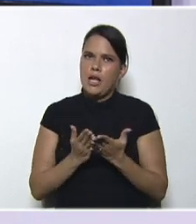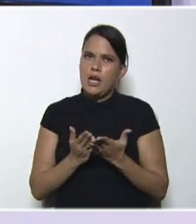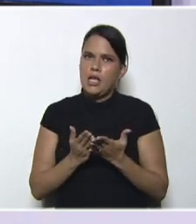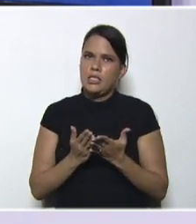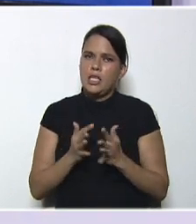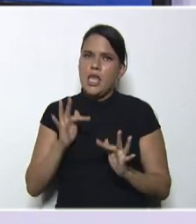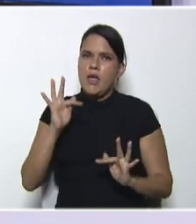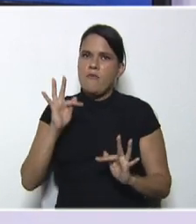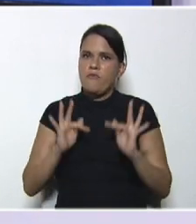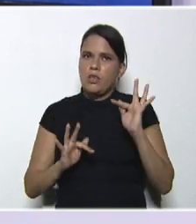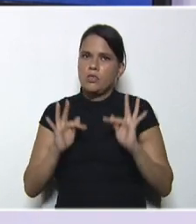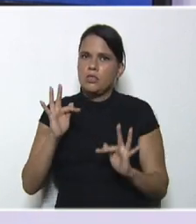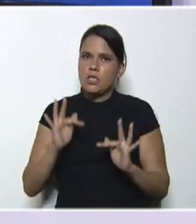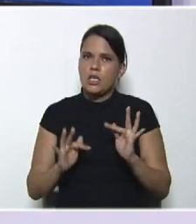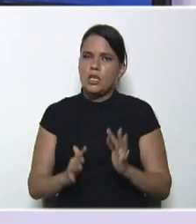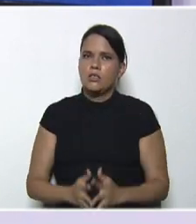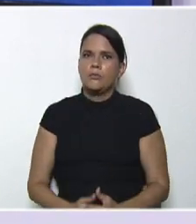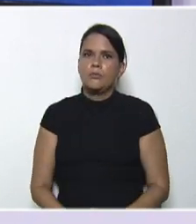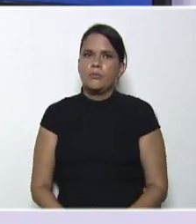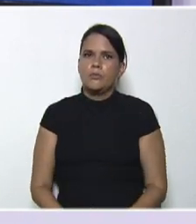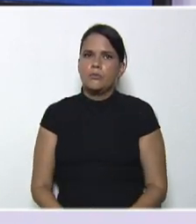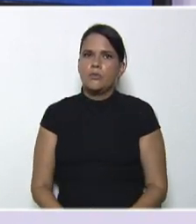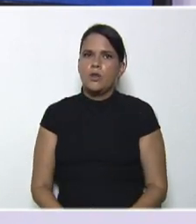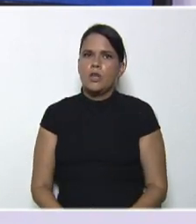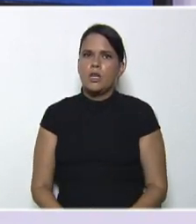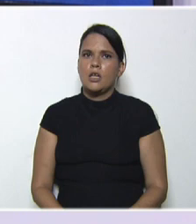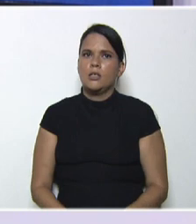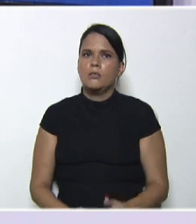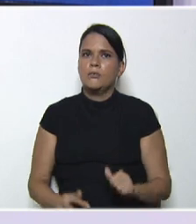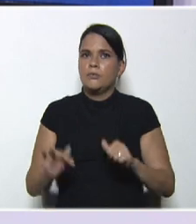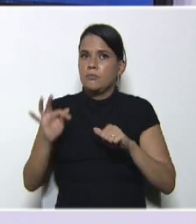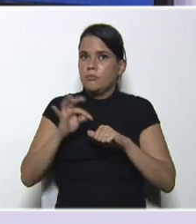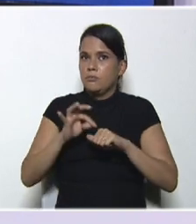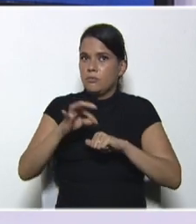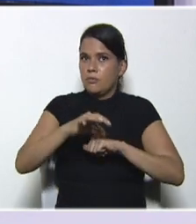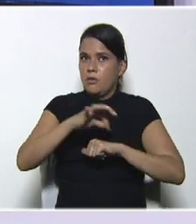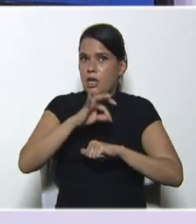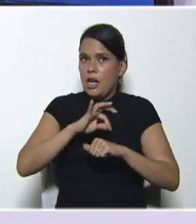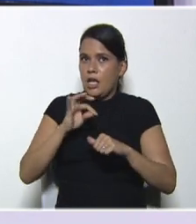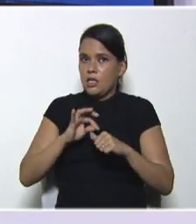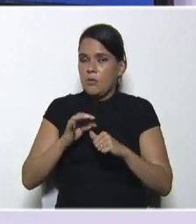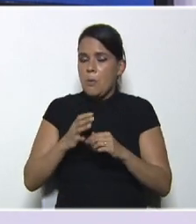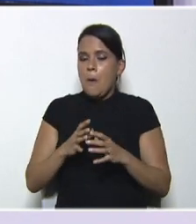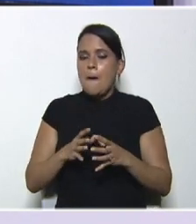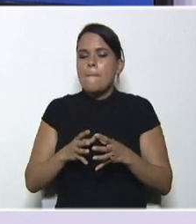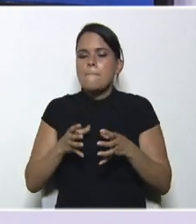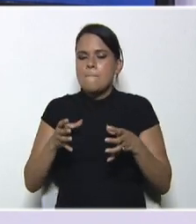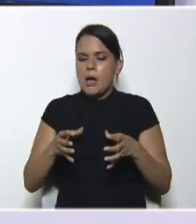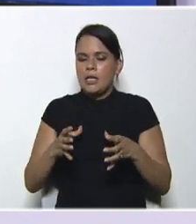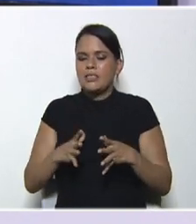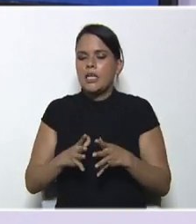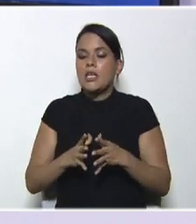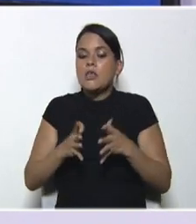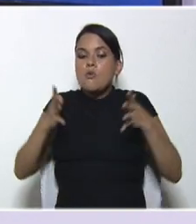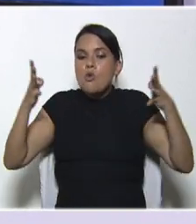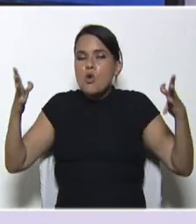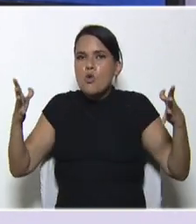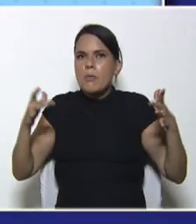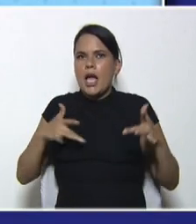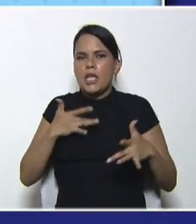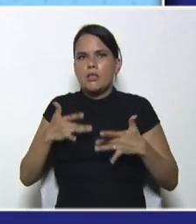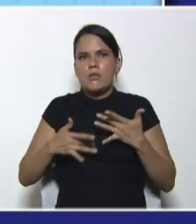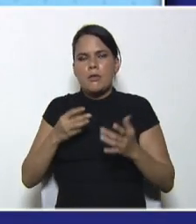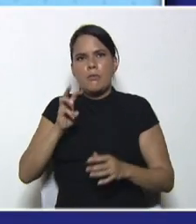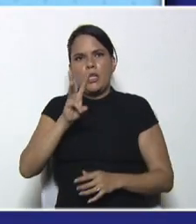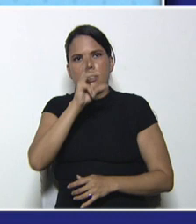de física sobre lo que es la estructura del átomo y masa y volumen. Actividades para tercer